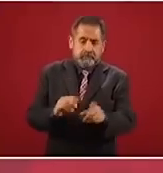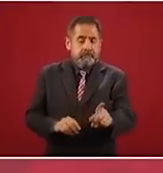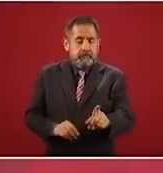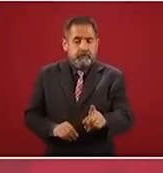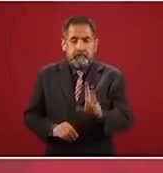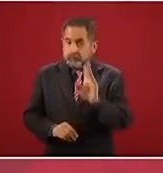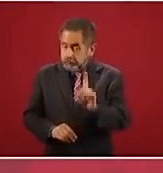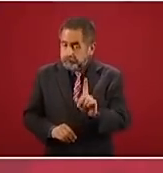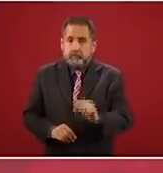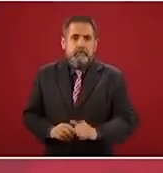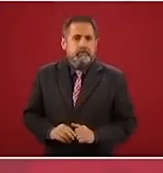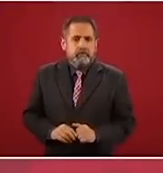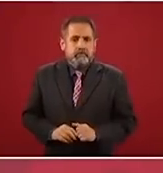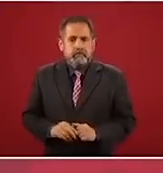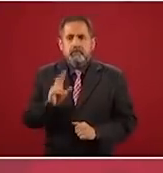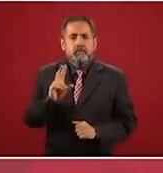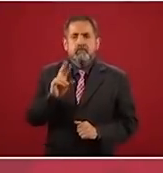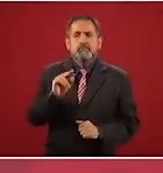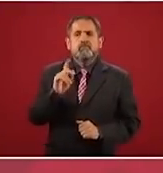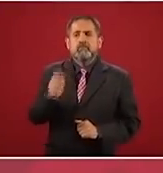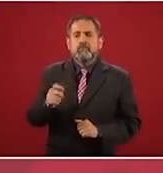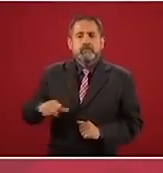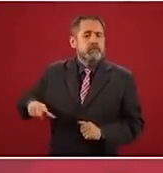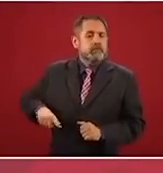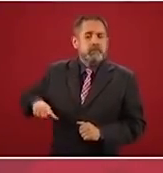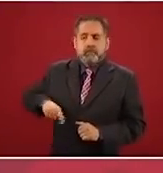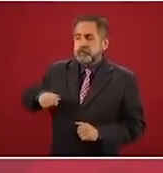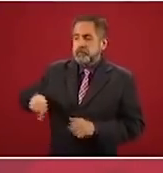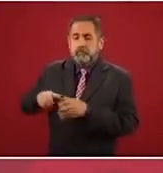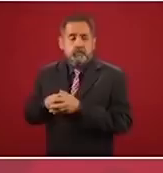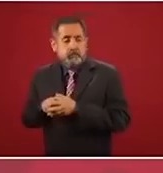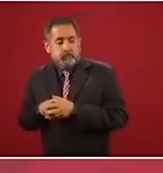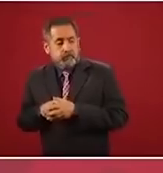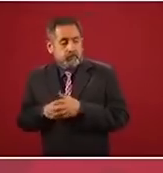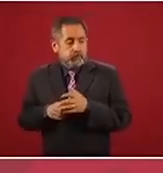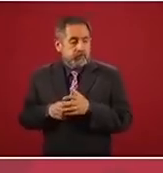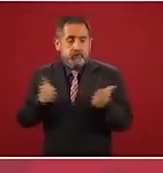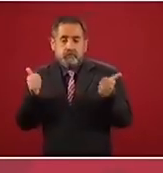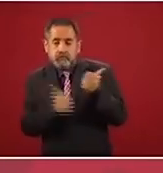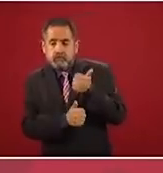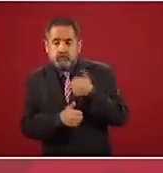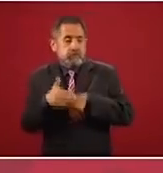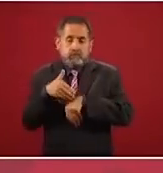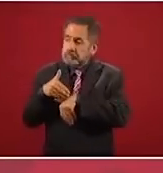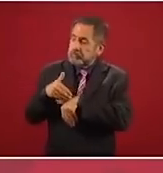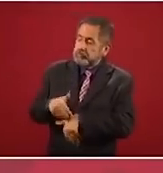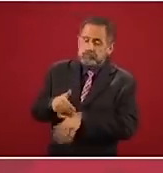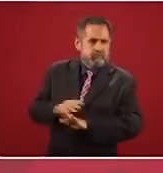Pero nada de que el gobierno va a estar secuestrado, va a ser saqueado,